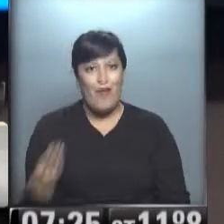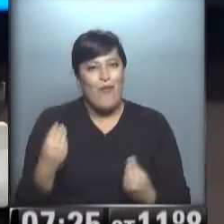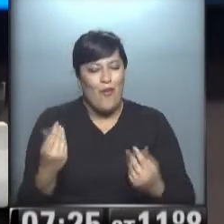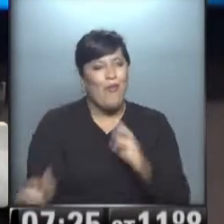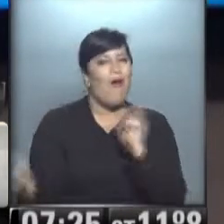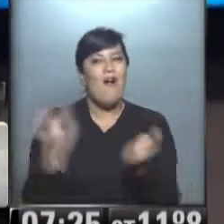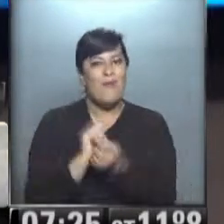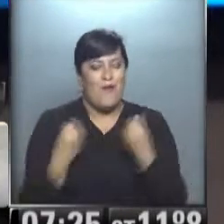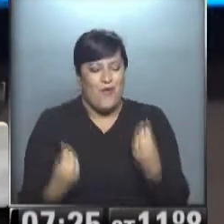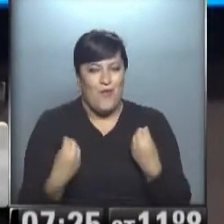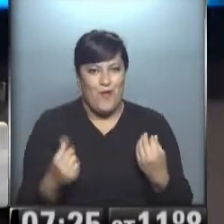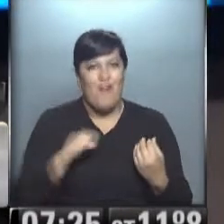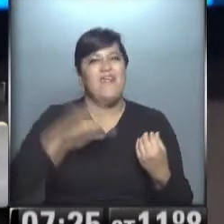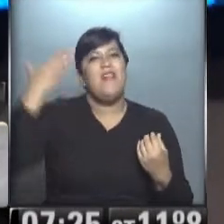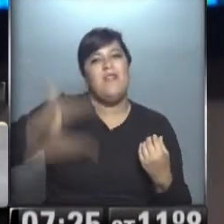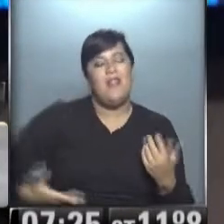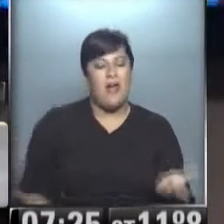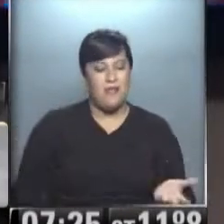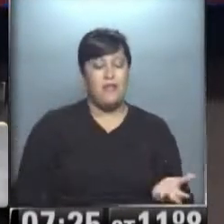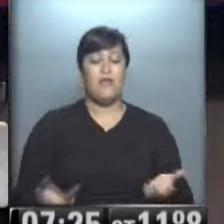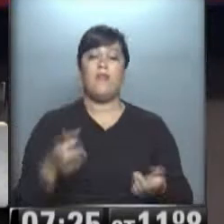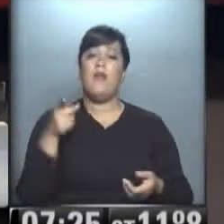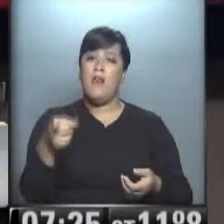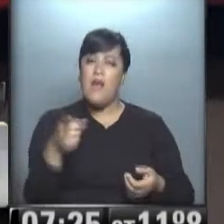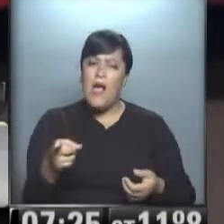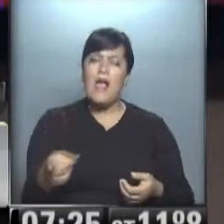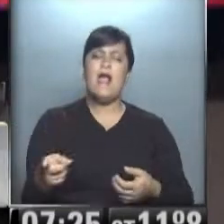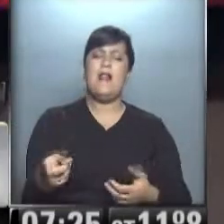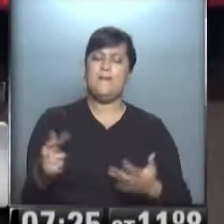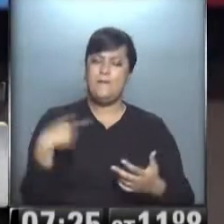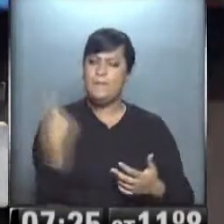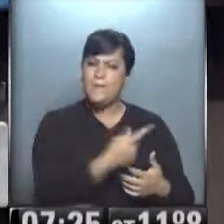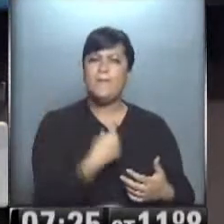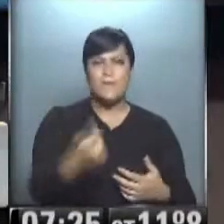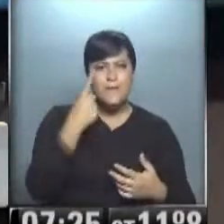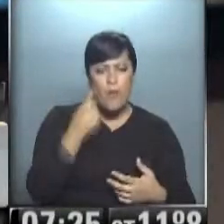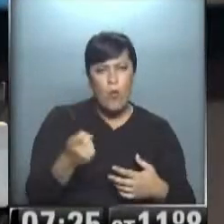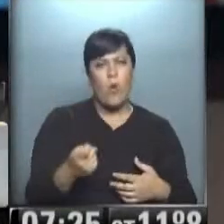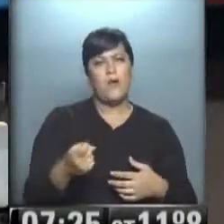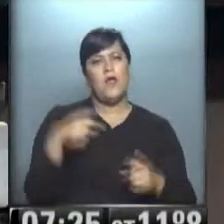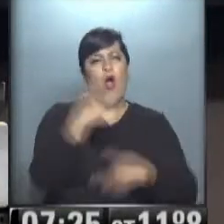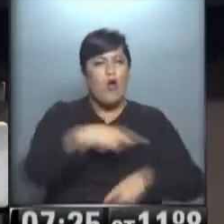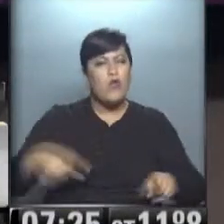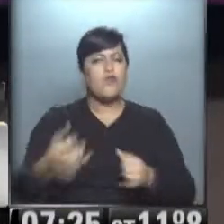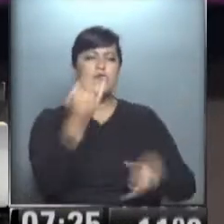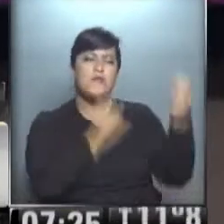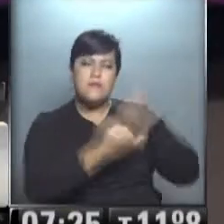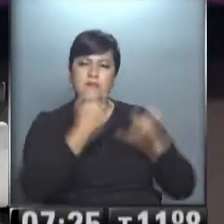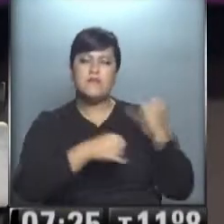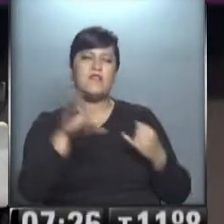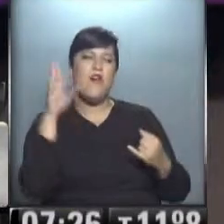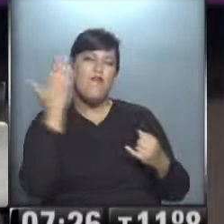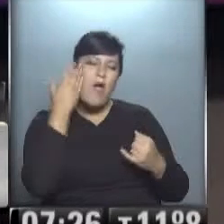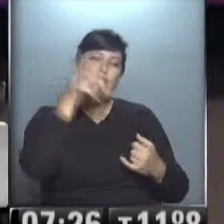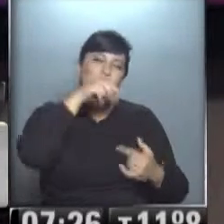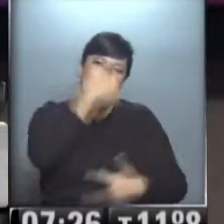pero bueno él lo que se notó es que por lo que fuimos sabiendo de las mismas redes todo lo que iba